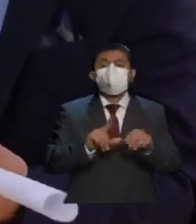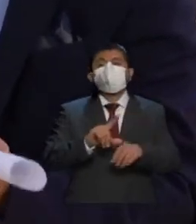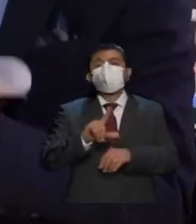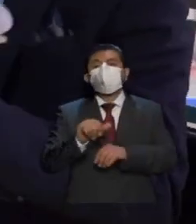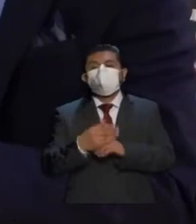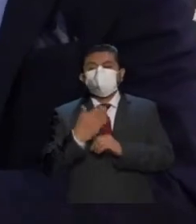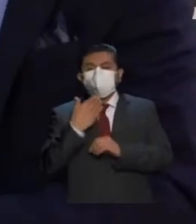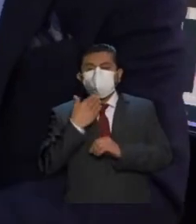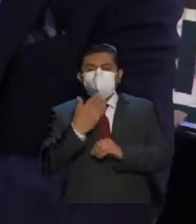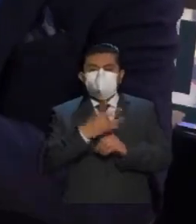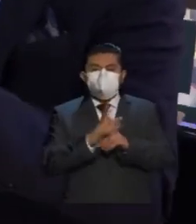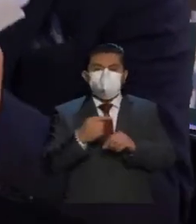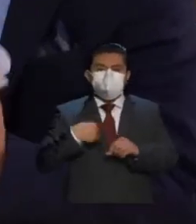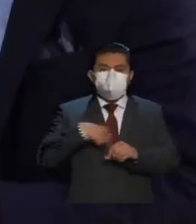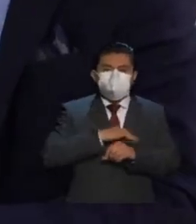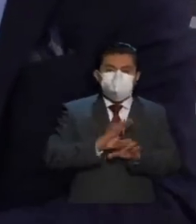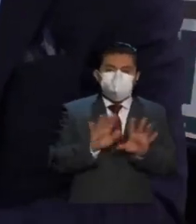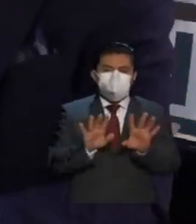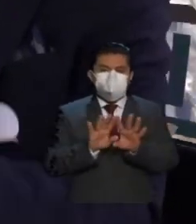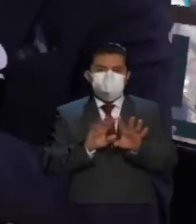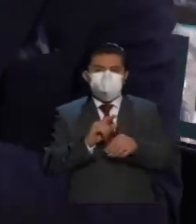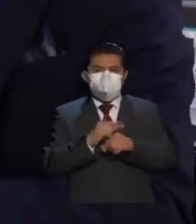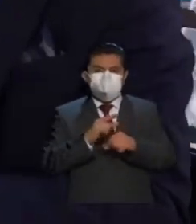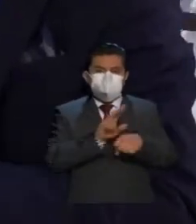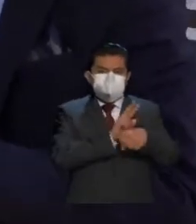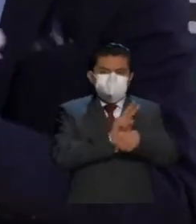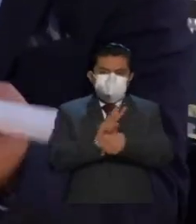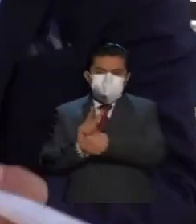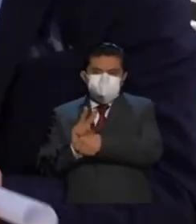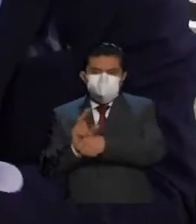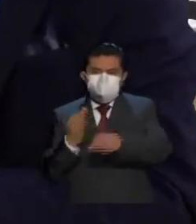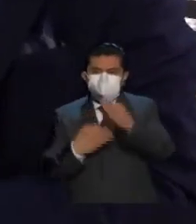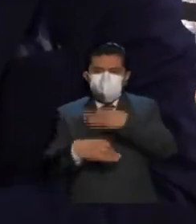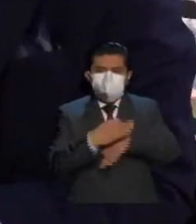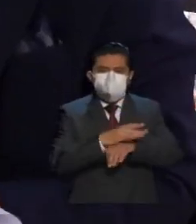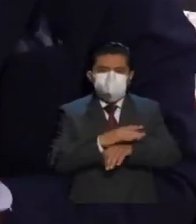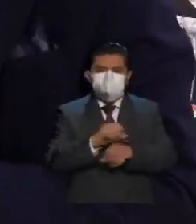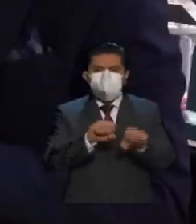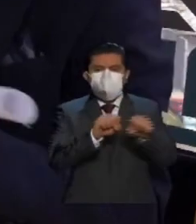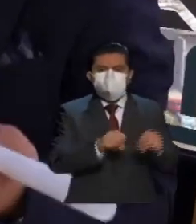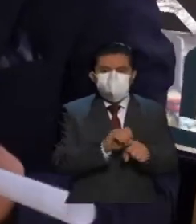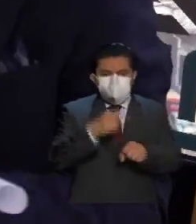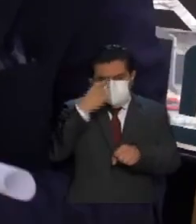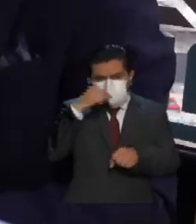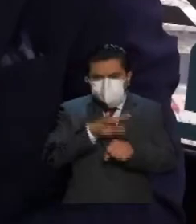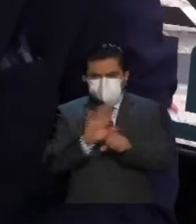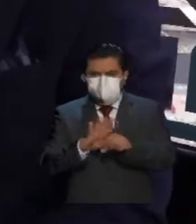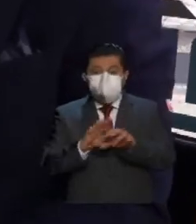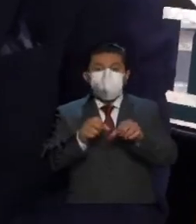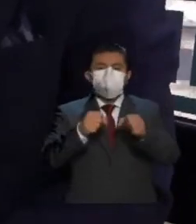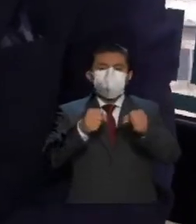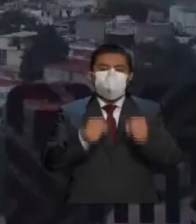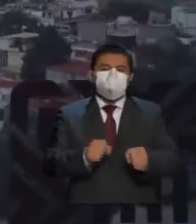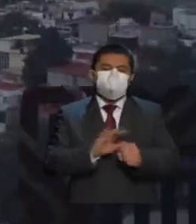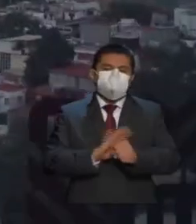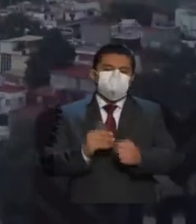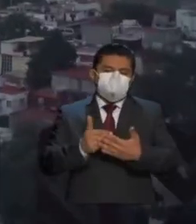efecto de sismo que tenemos que hacer inspecciones de todo el sistema para estar 100% seguros que no tenemos ningún